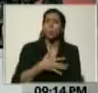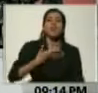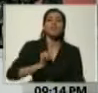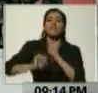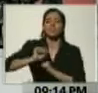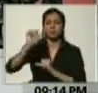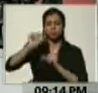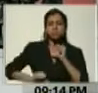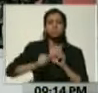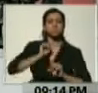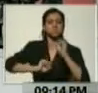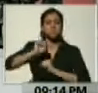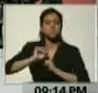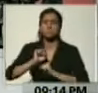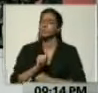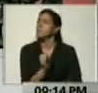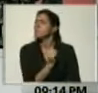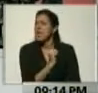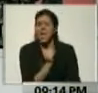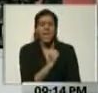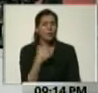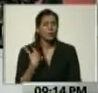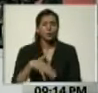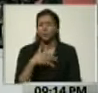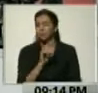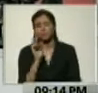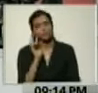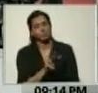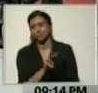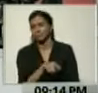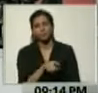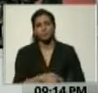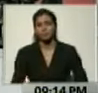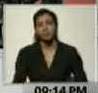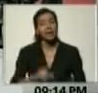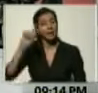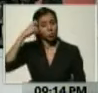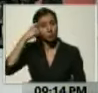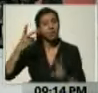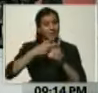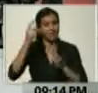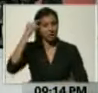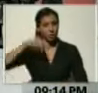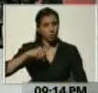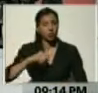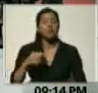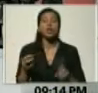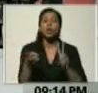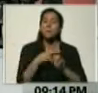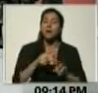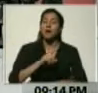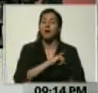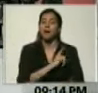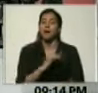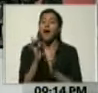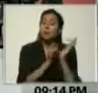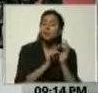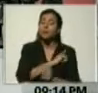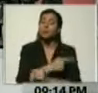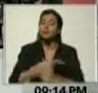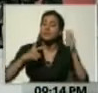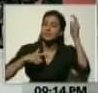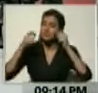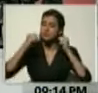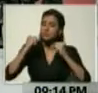cobardes, muy extremadamente cobardes. Bueno, recordamos la etiqueta, numeral Abril de Fuerza Chavista, numeral Abril